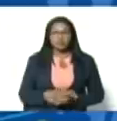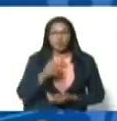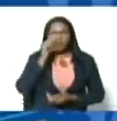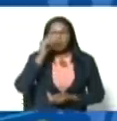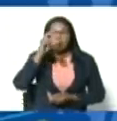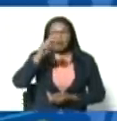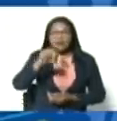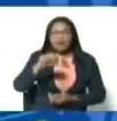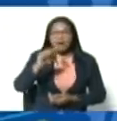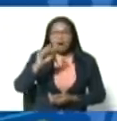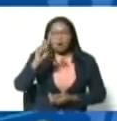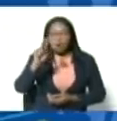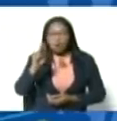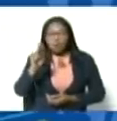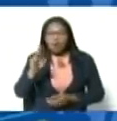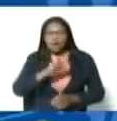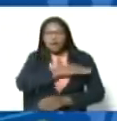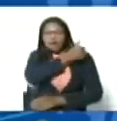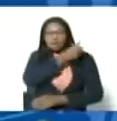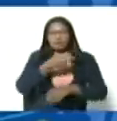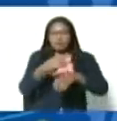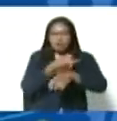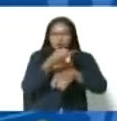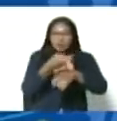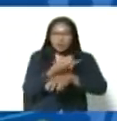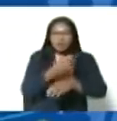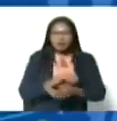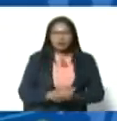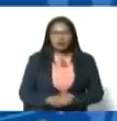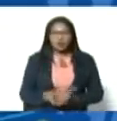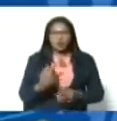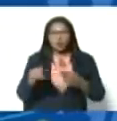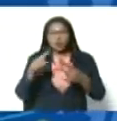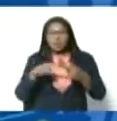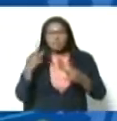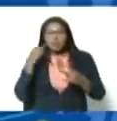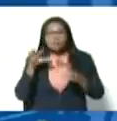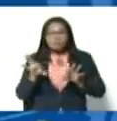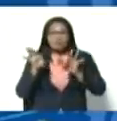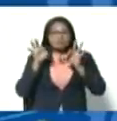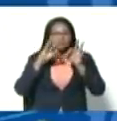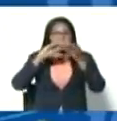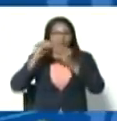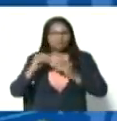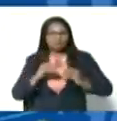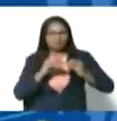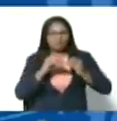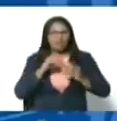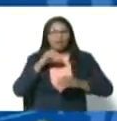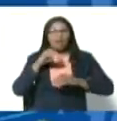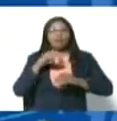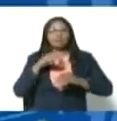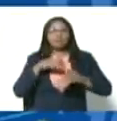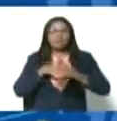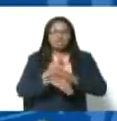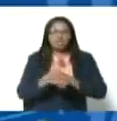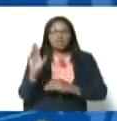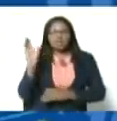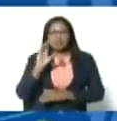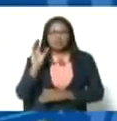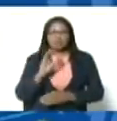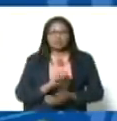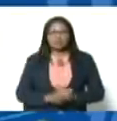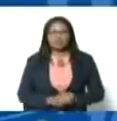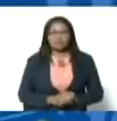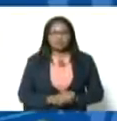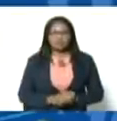de Caracas, de gobierno. Gertrudis Infante, especialista en mantenimiento del metro de Caracas. El ingeniero